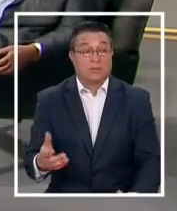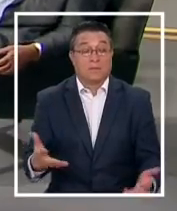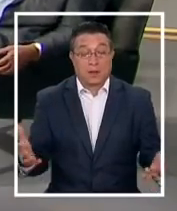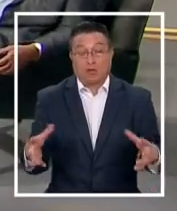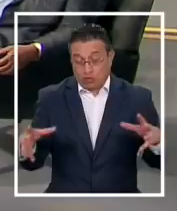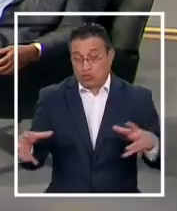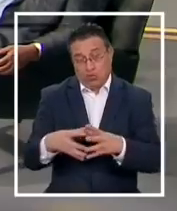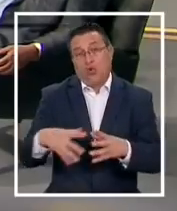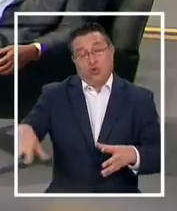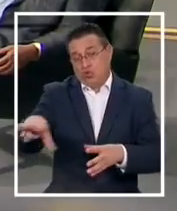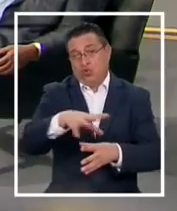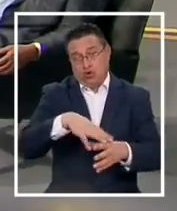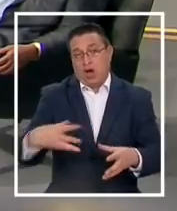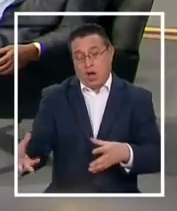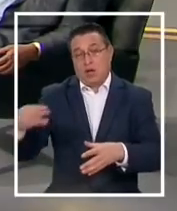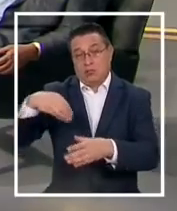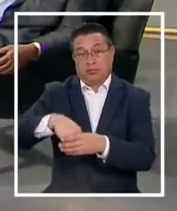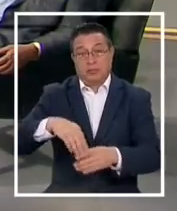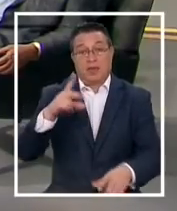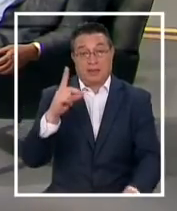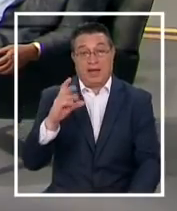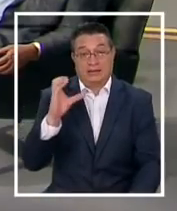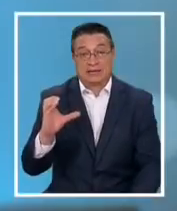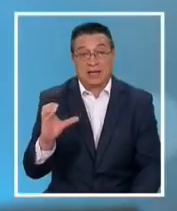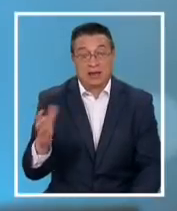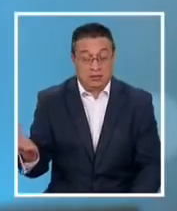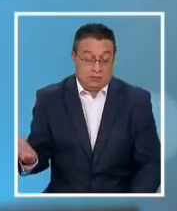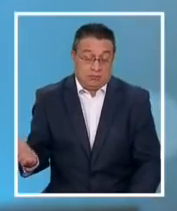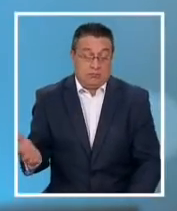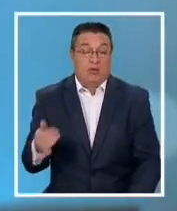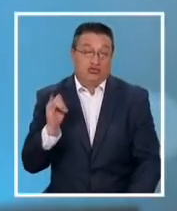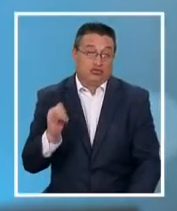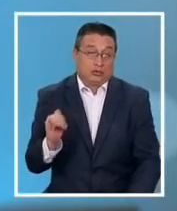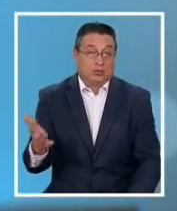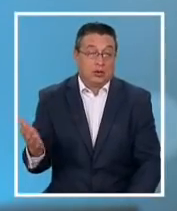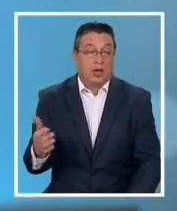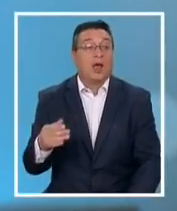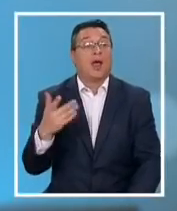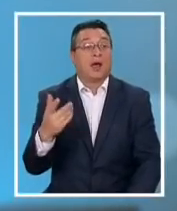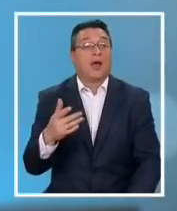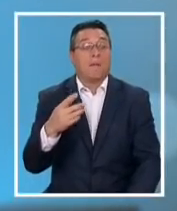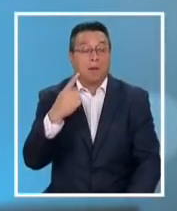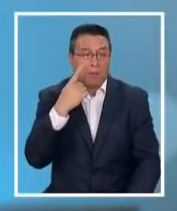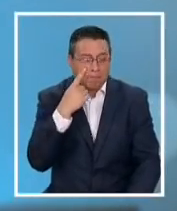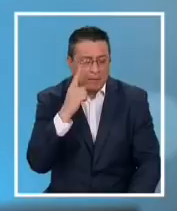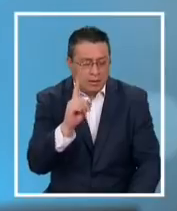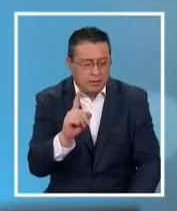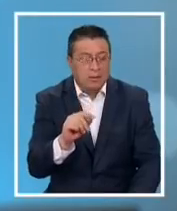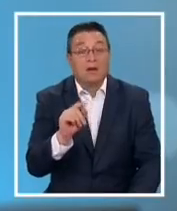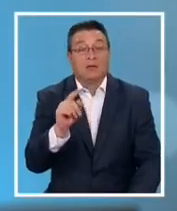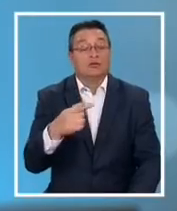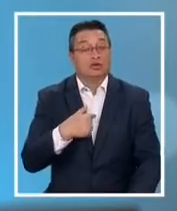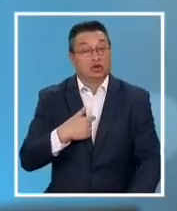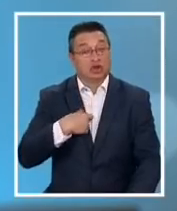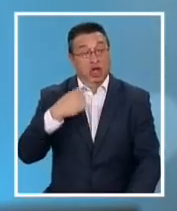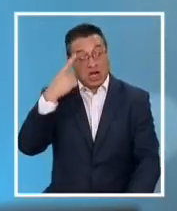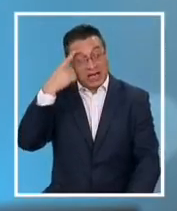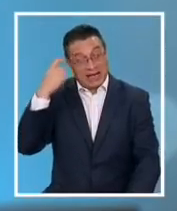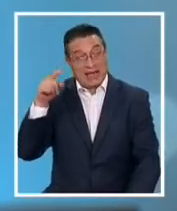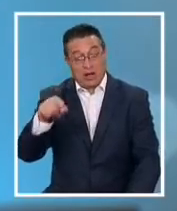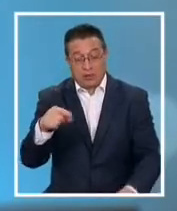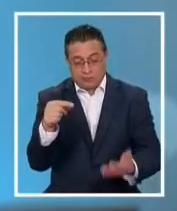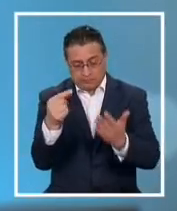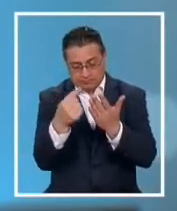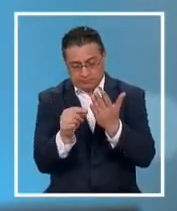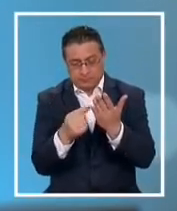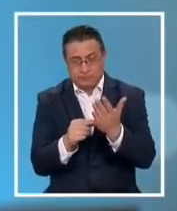Unidad Constituyente incluye naturalmente a la ADC, y que fíjate que yo creo que parten de un